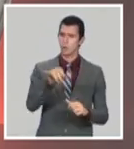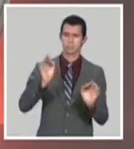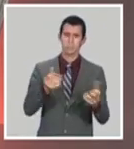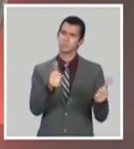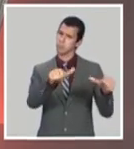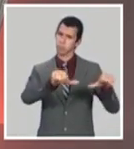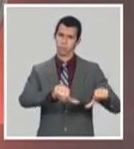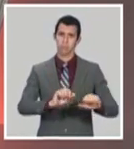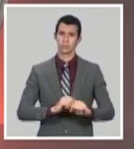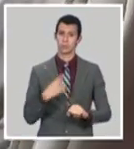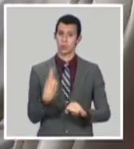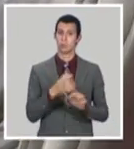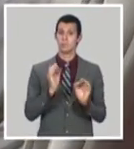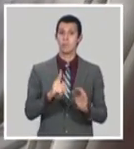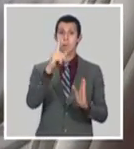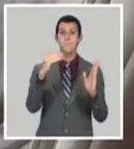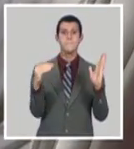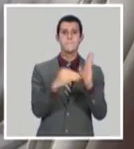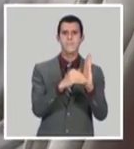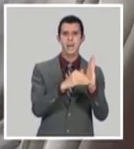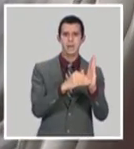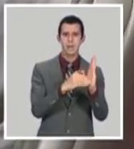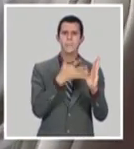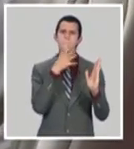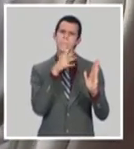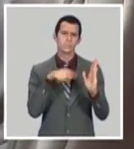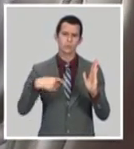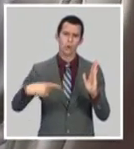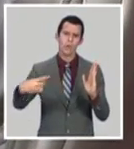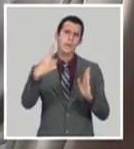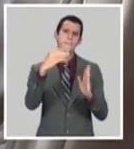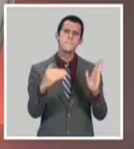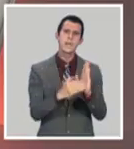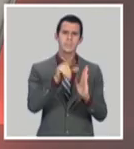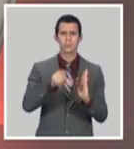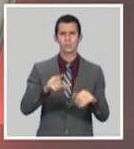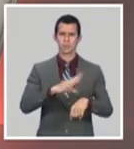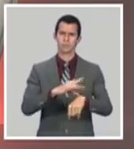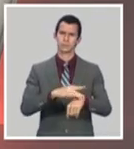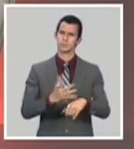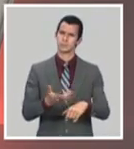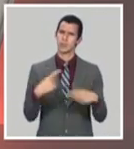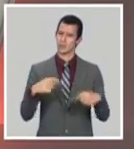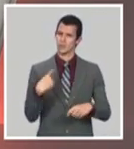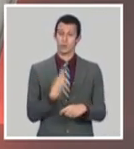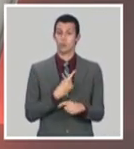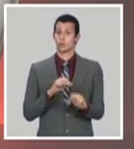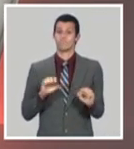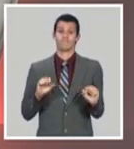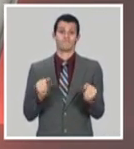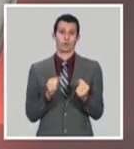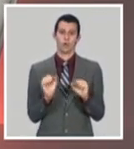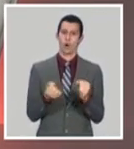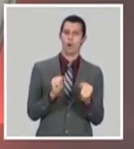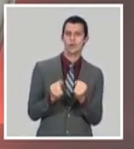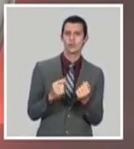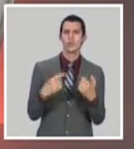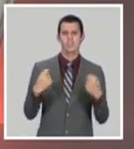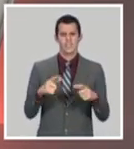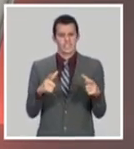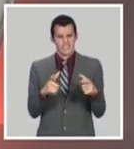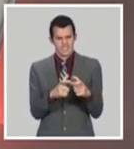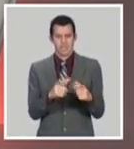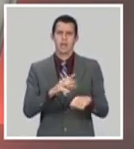casos. Una meseta bien alta. Una meseta bien alta. Y que estamos obligados a disminuir porque en la medida que se mantenga en el tiempo, pone en